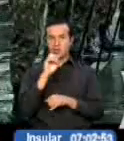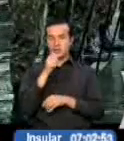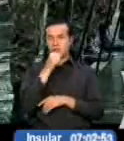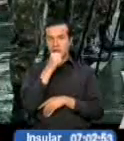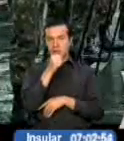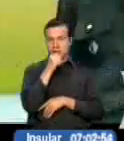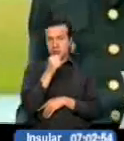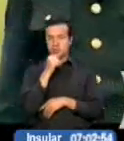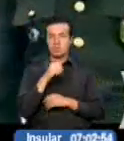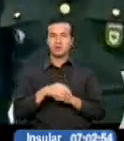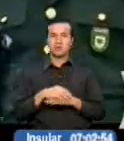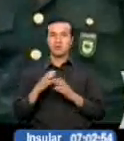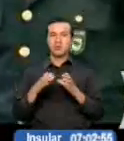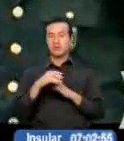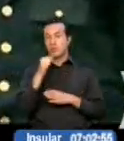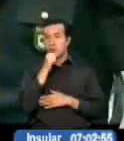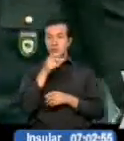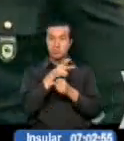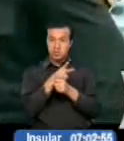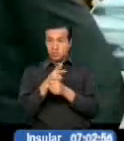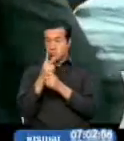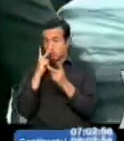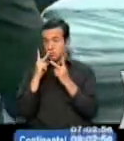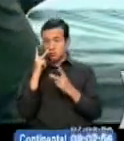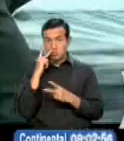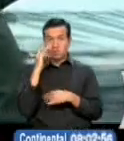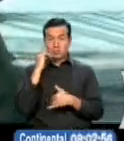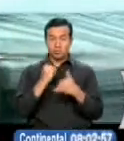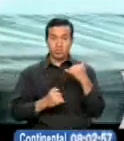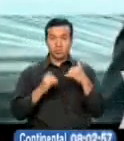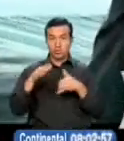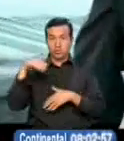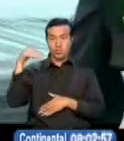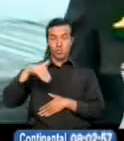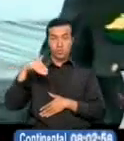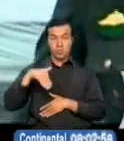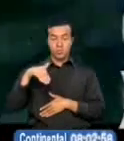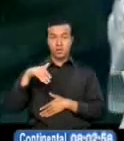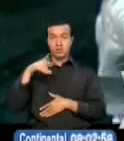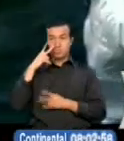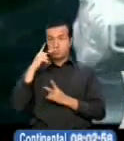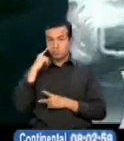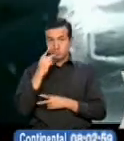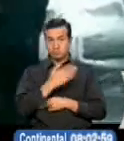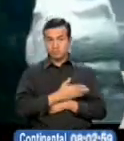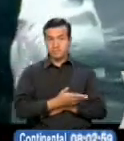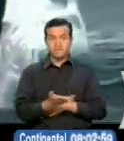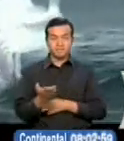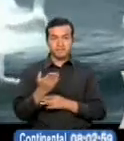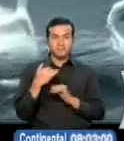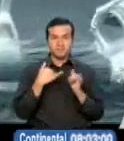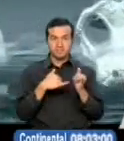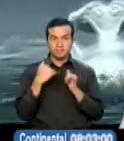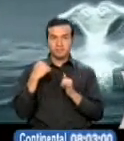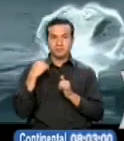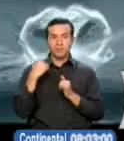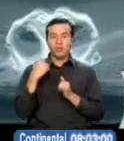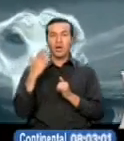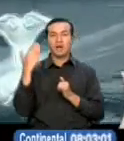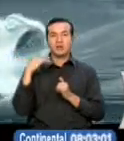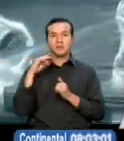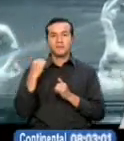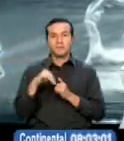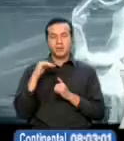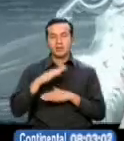periodistas que iban a cubrir el partido de ida de la final de la Copa Sudamericana que el club del estado de Santa Catarina iba a jugar el pasado miércoles